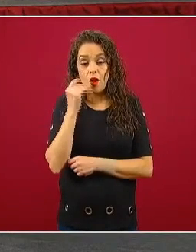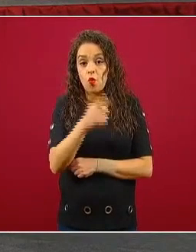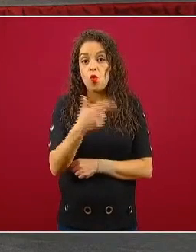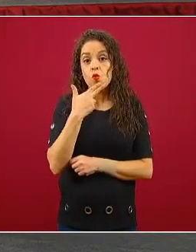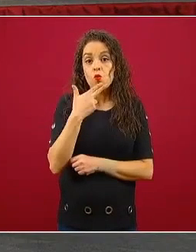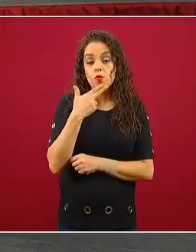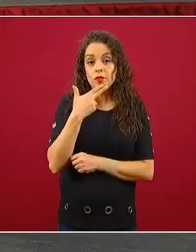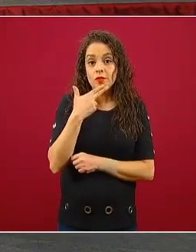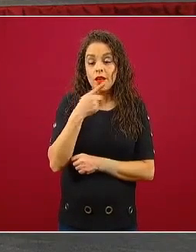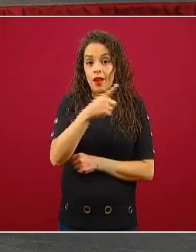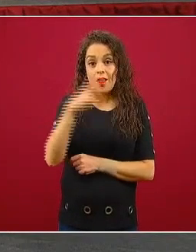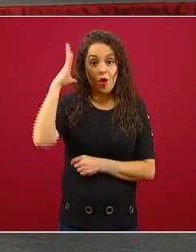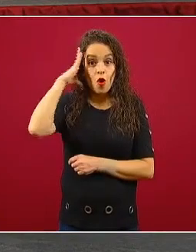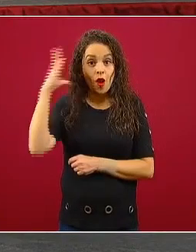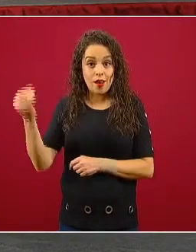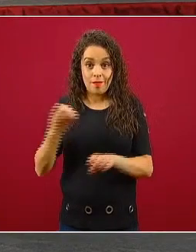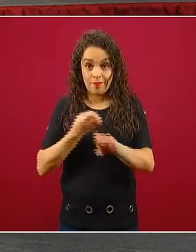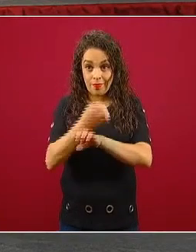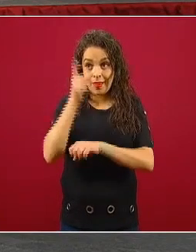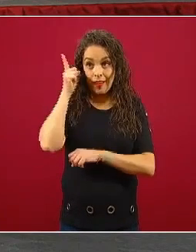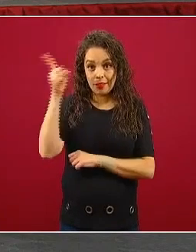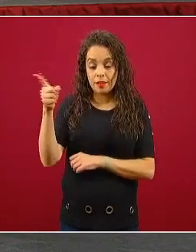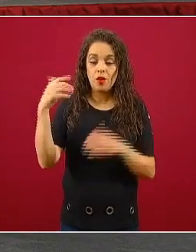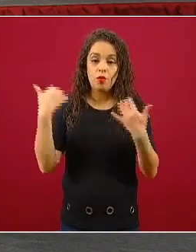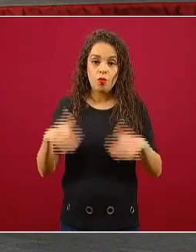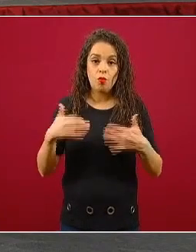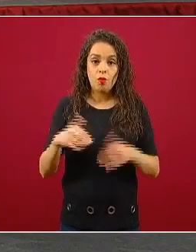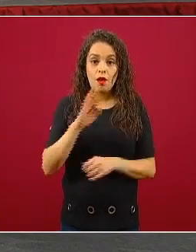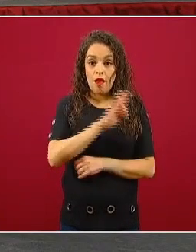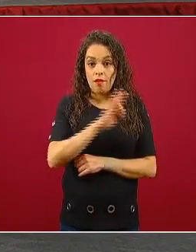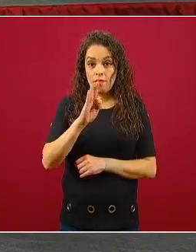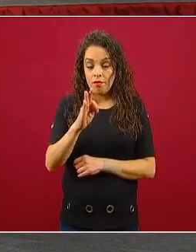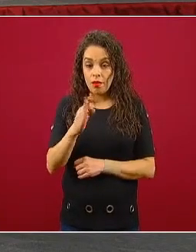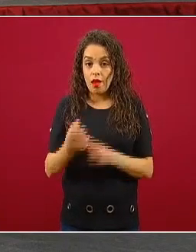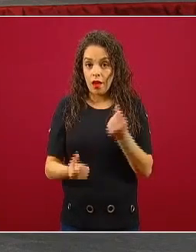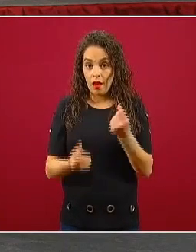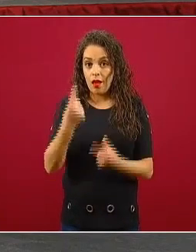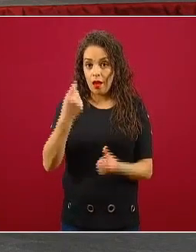que inclusive en algunas fechas han sobrepasado